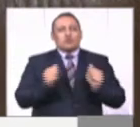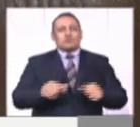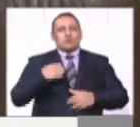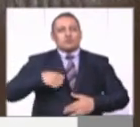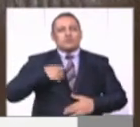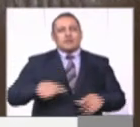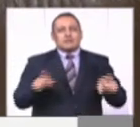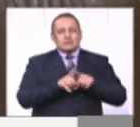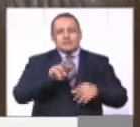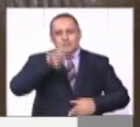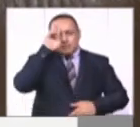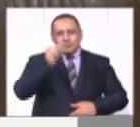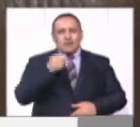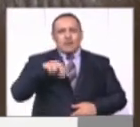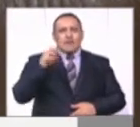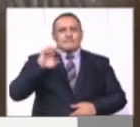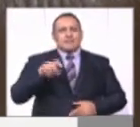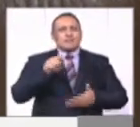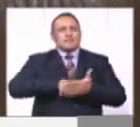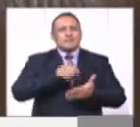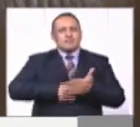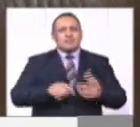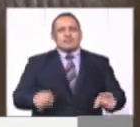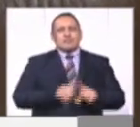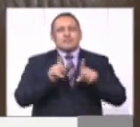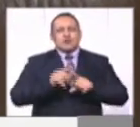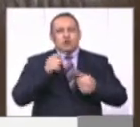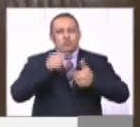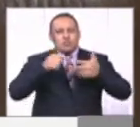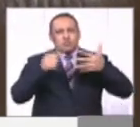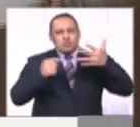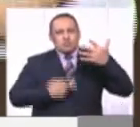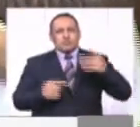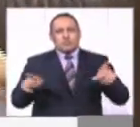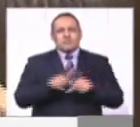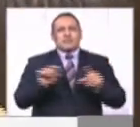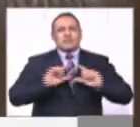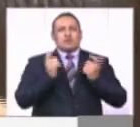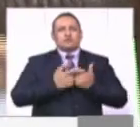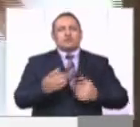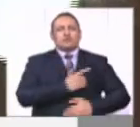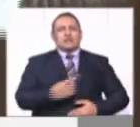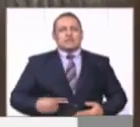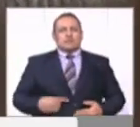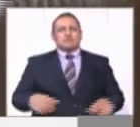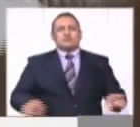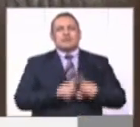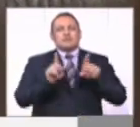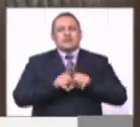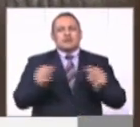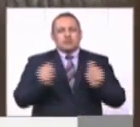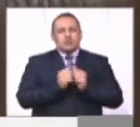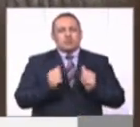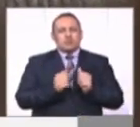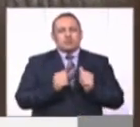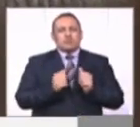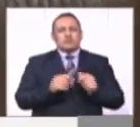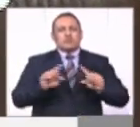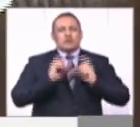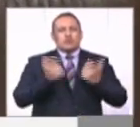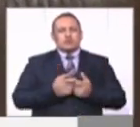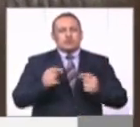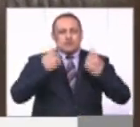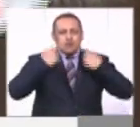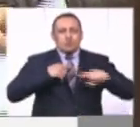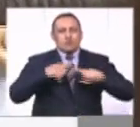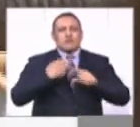municipalidades del Perú ampe tampoco firmaban y como ellos muchos de los demás que conforman el consejo directivo de estos consejos de